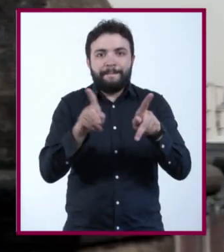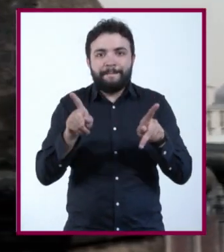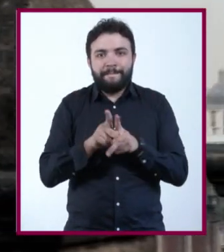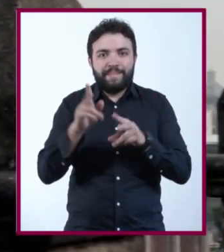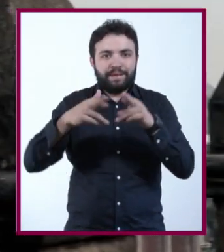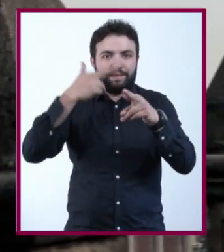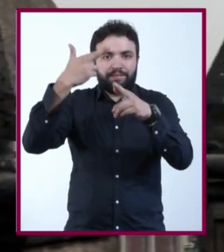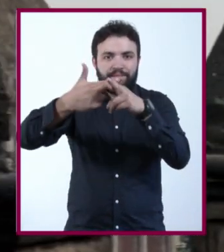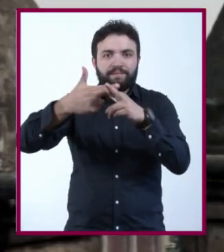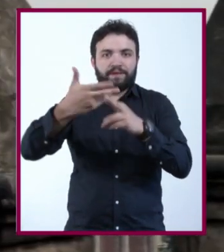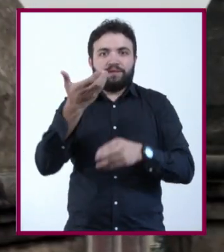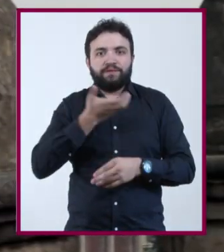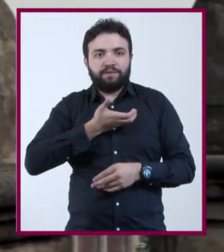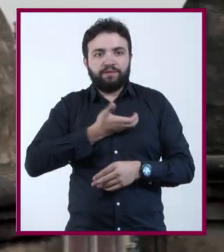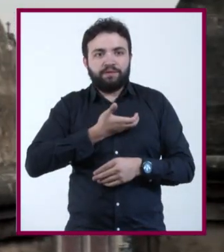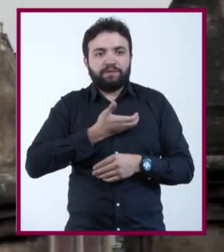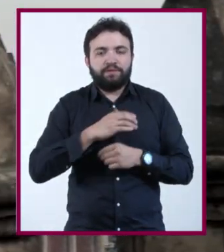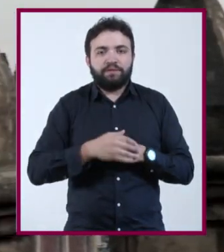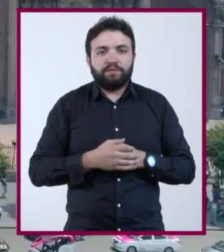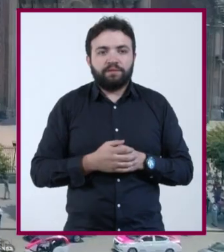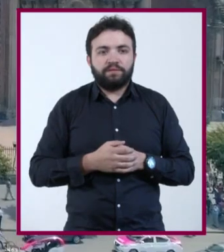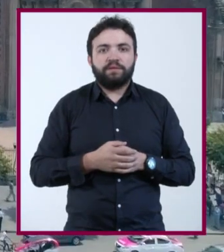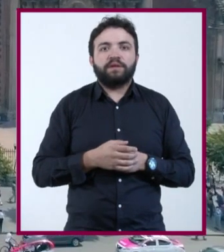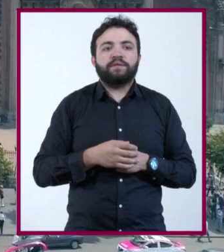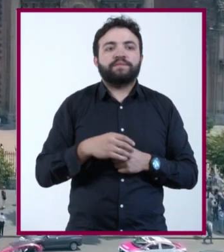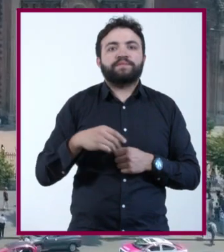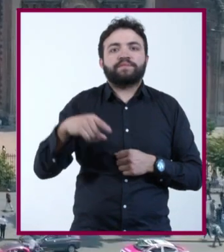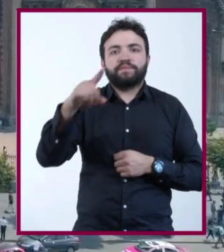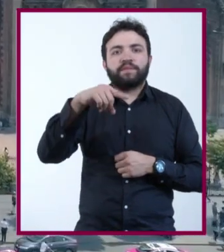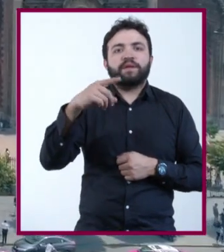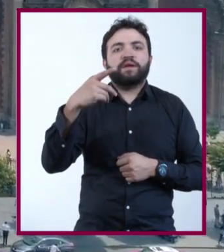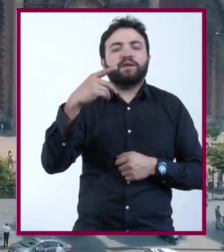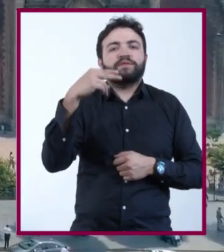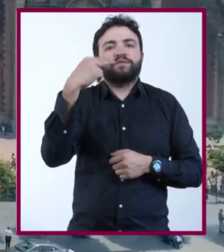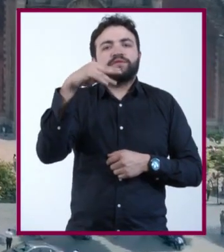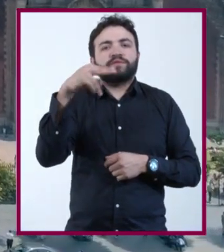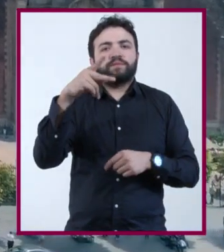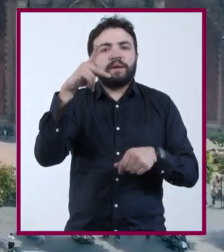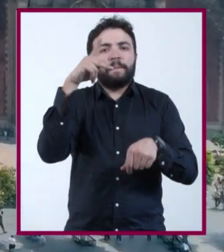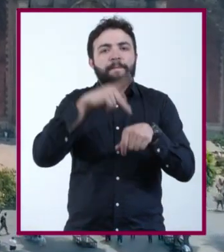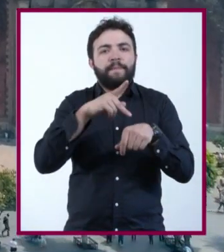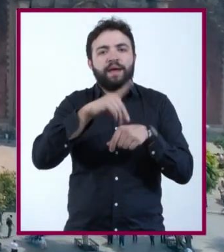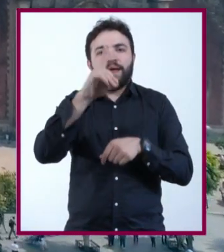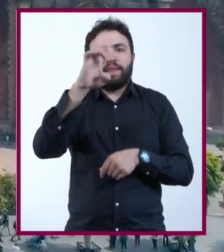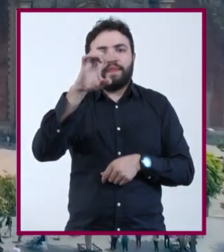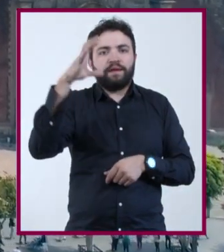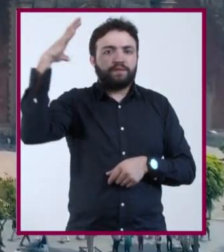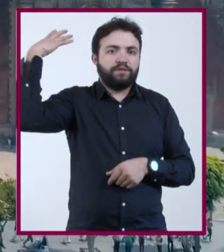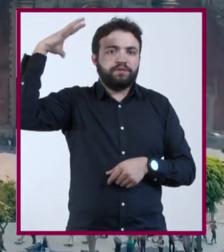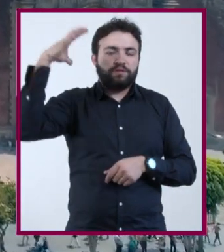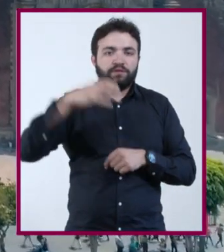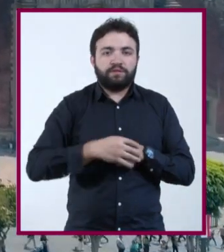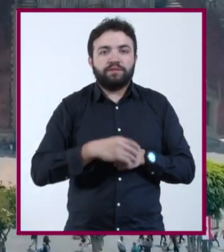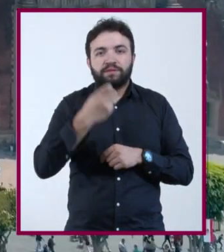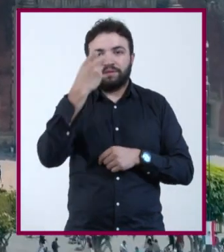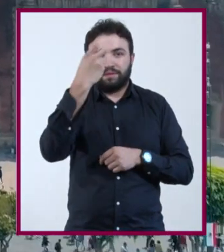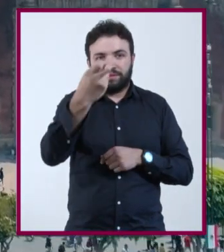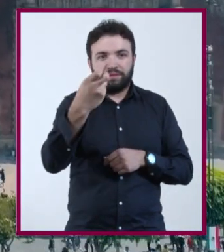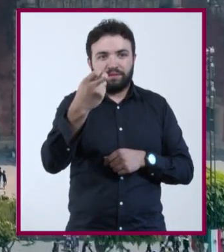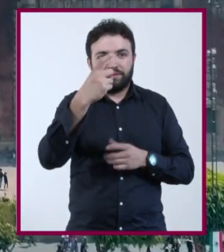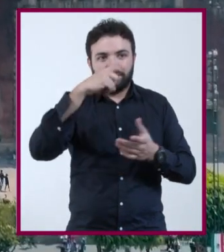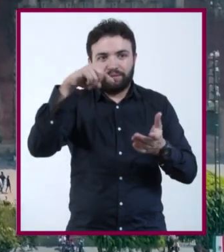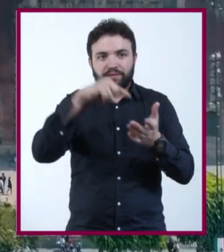la Plaza Mayor de México, del Zócalo, el monolito que se conoce como Piedra del Sol. Se trajeron